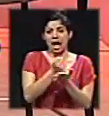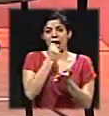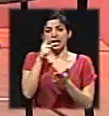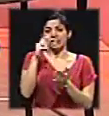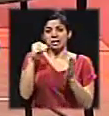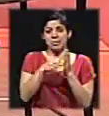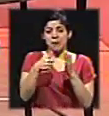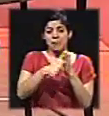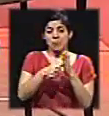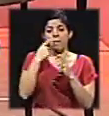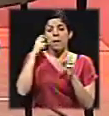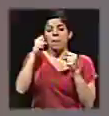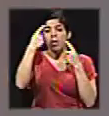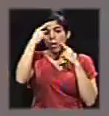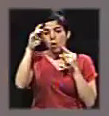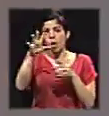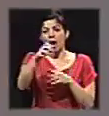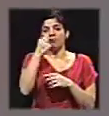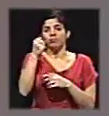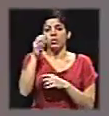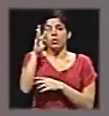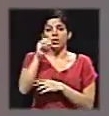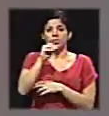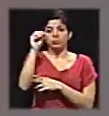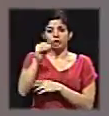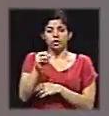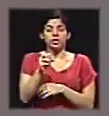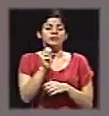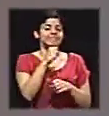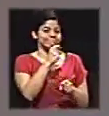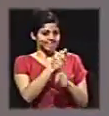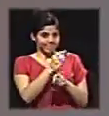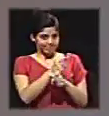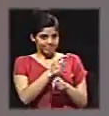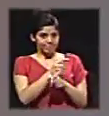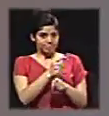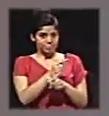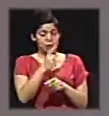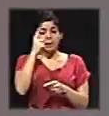para alcanzar ese 40%. Sí, efectivamente. Por eso es que